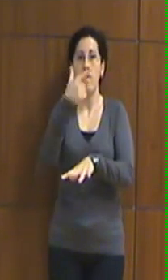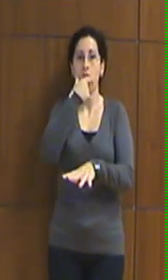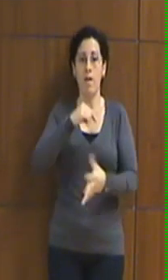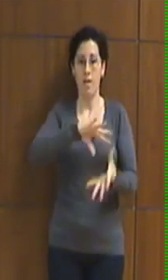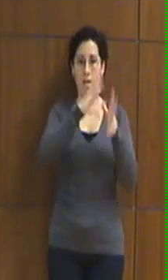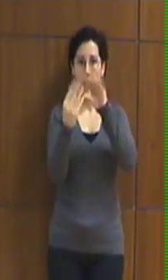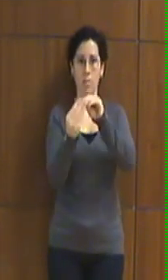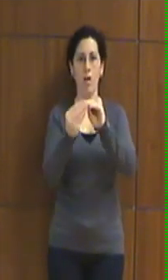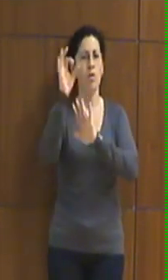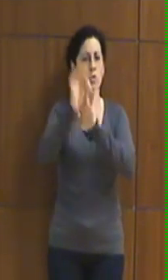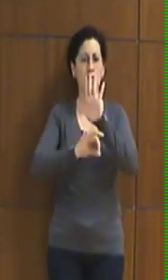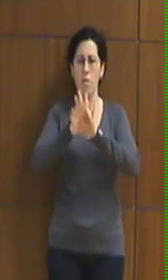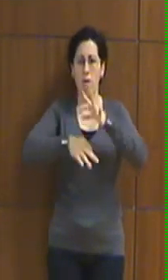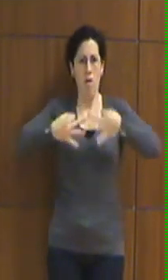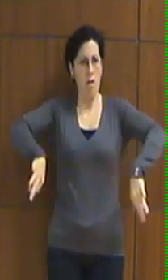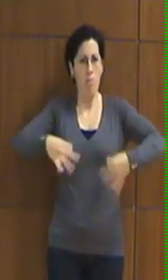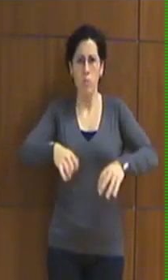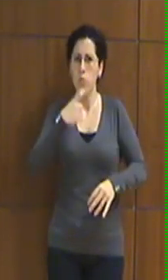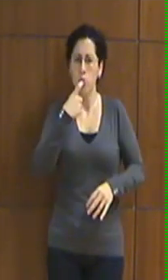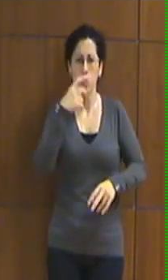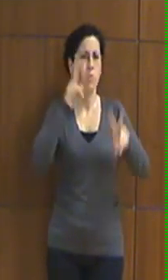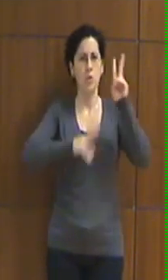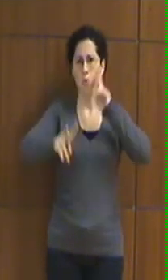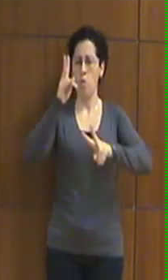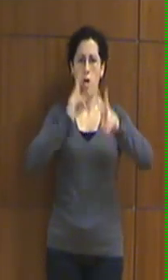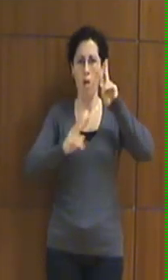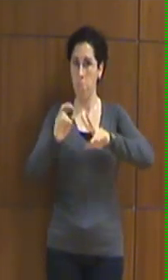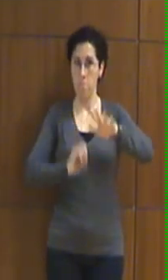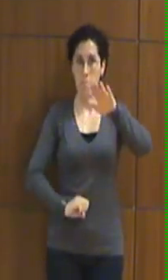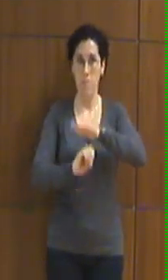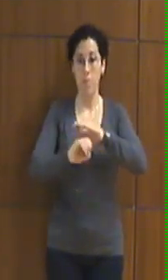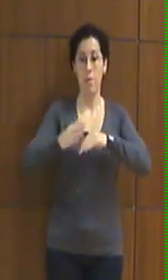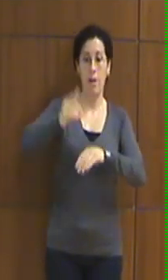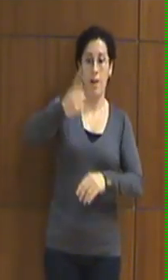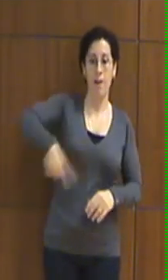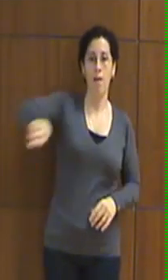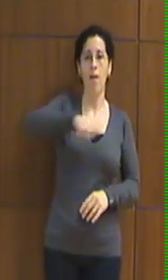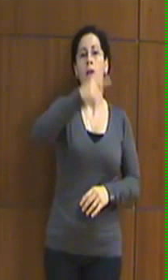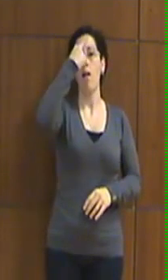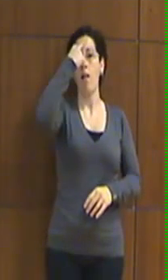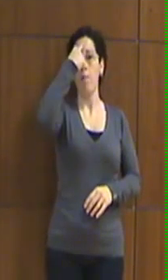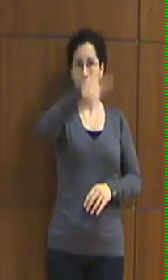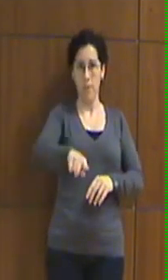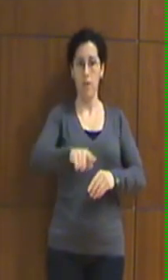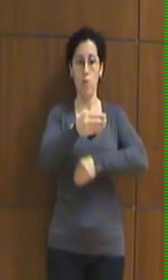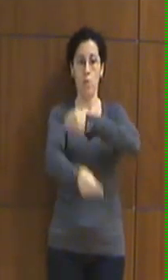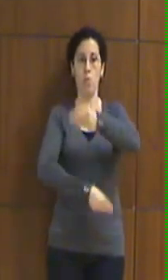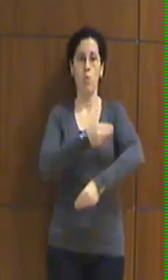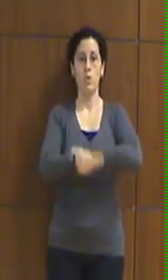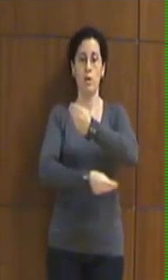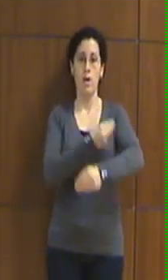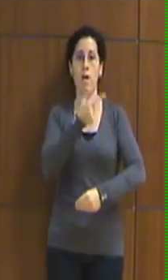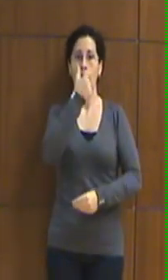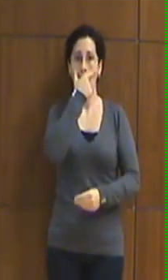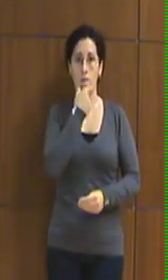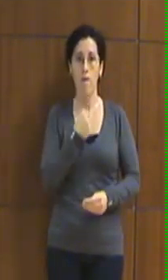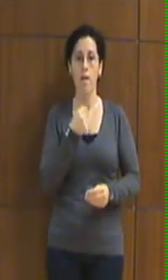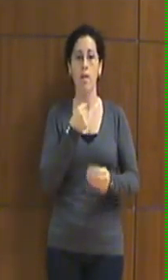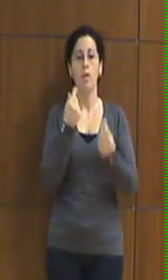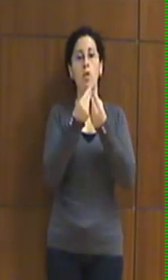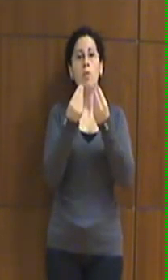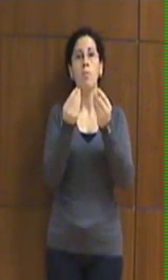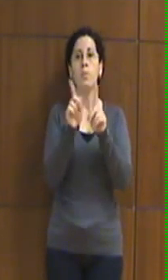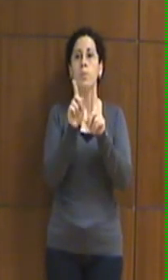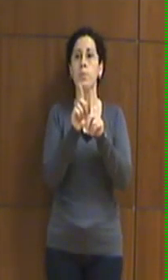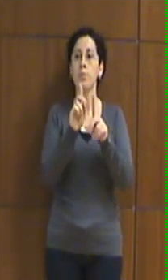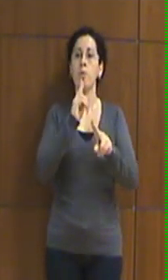muy sencillo, incluso muy visual, con el cual ellos podían manejarla y se les ha enseñado, y con una serie de etiquetas